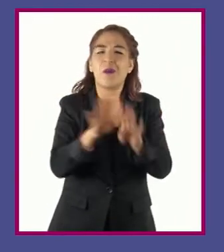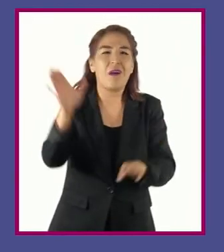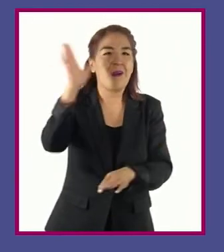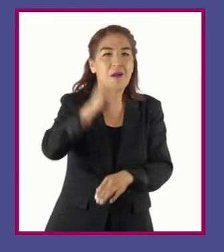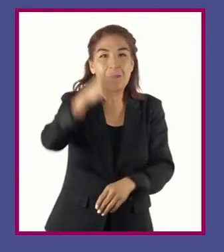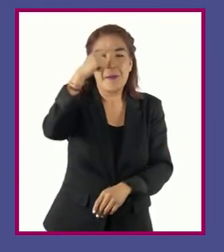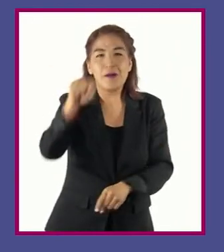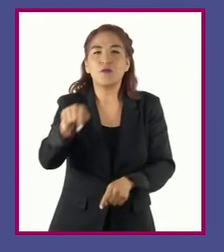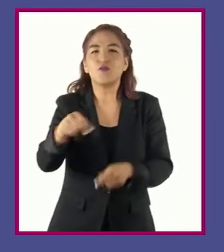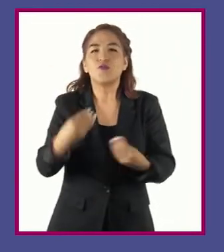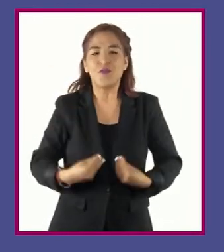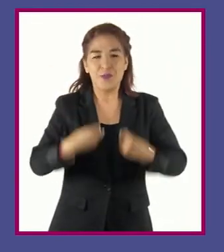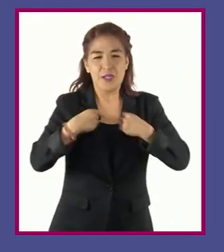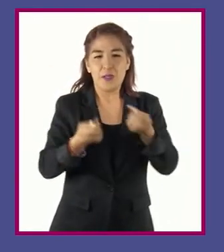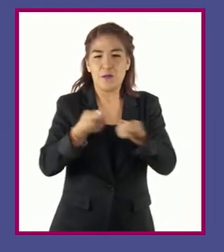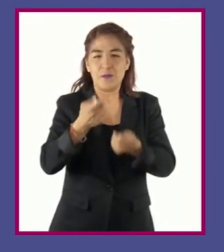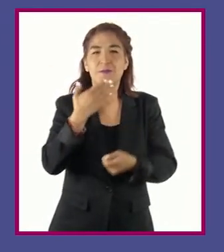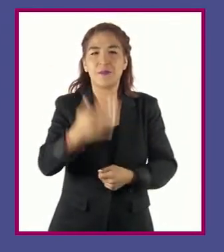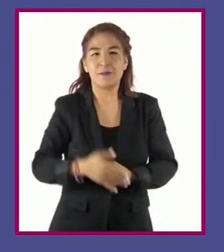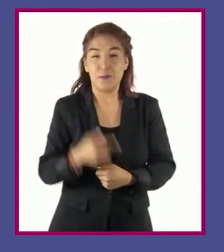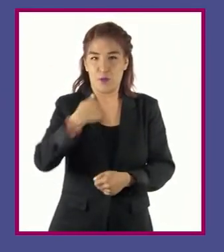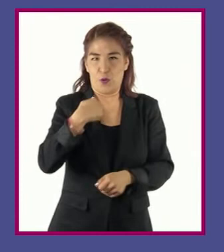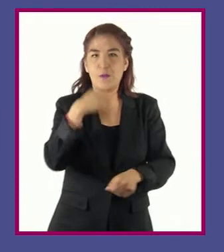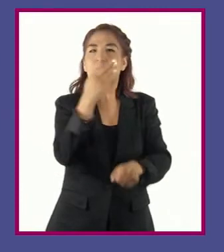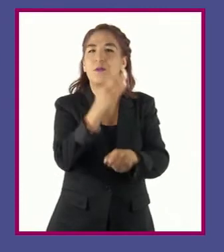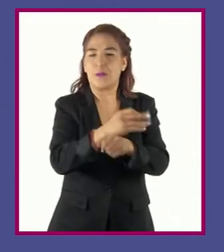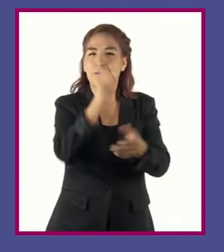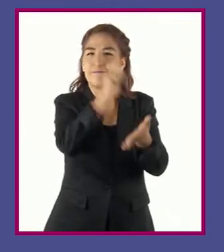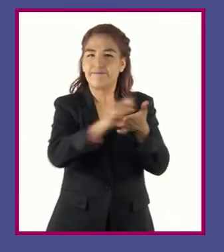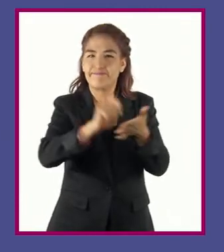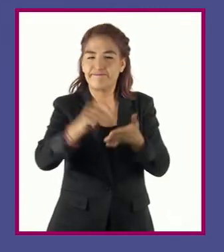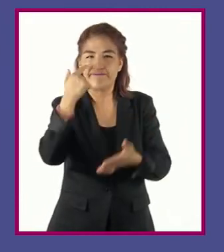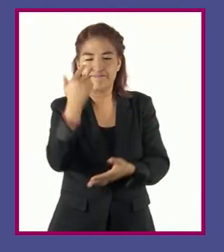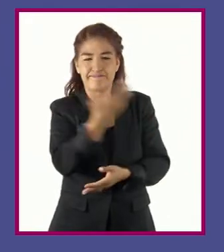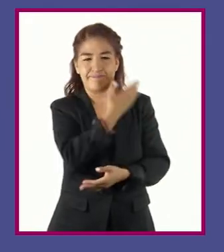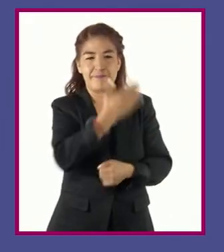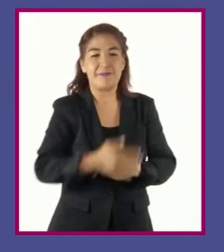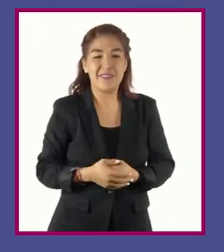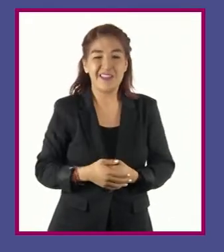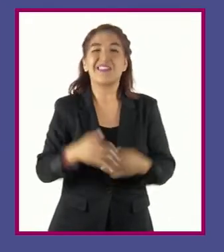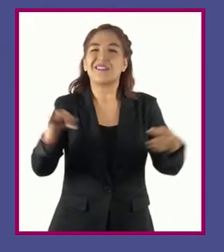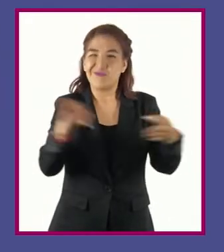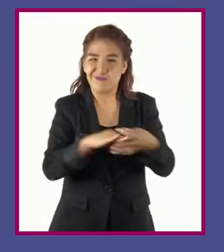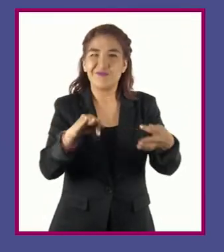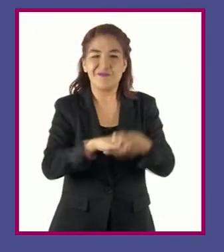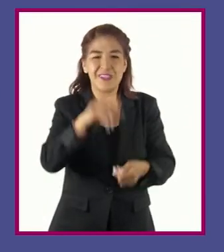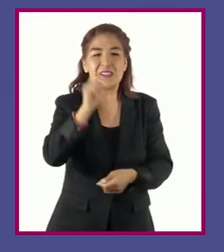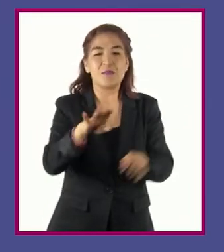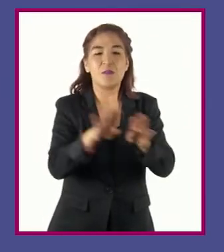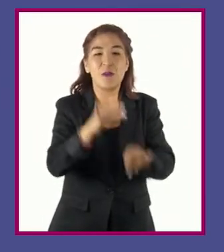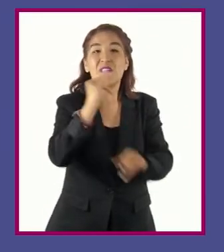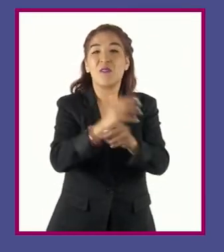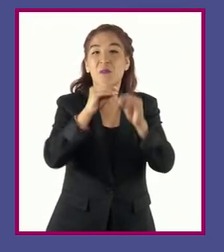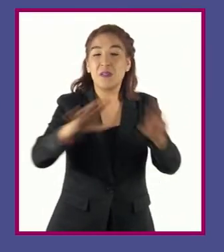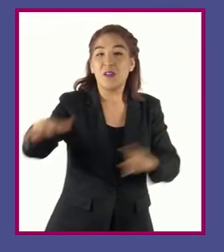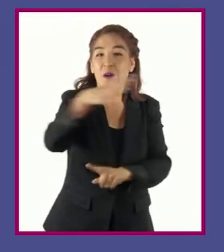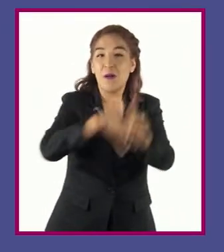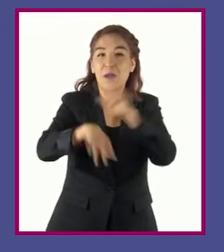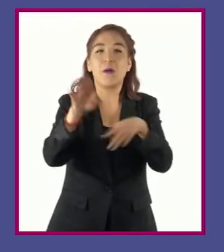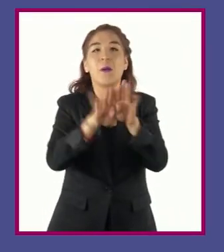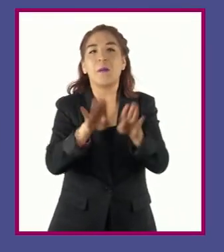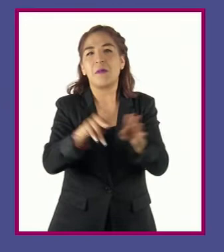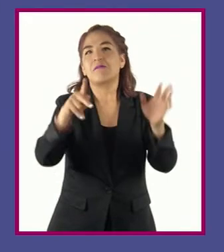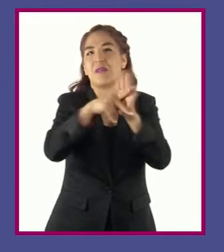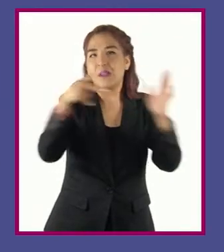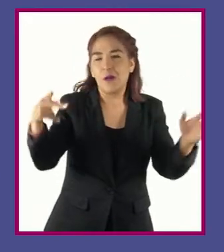propias vidas. Y mira lo que he escrito. Es frecuente atribuir a los medios de comunicación la responsabilidad